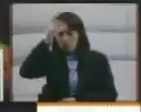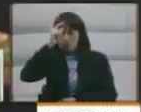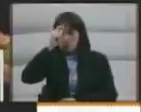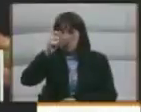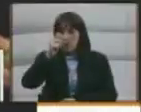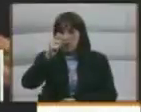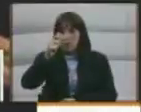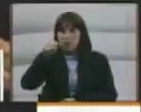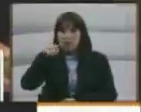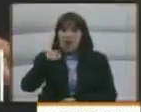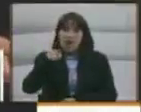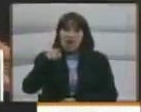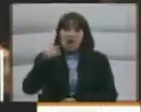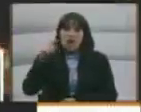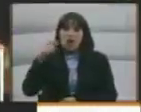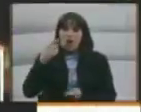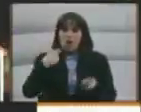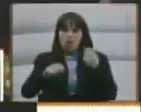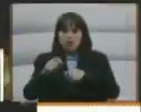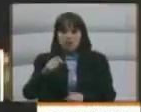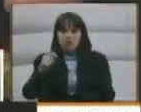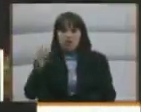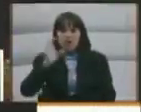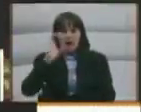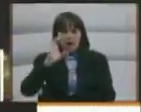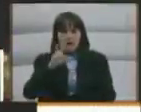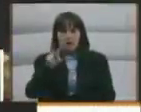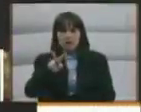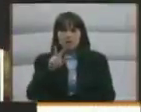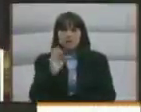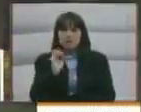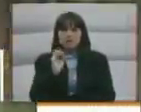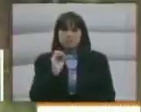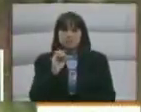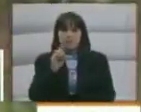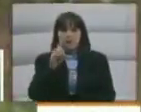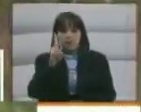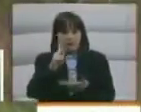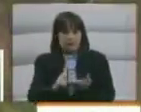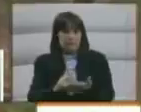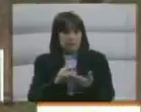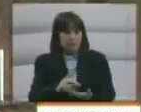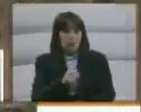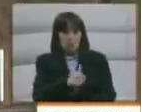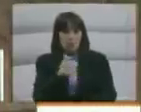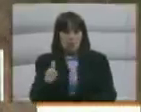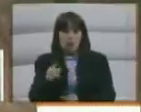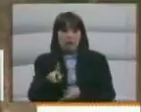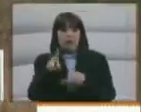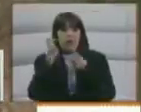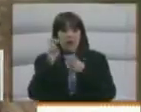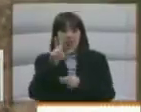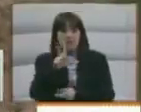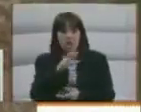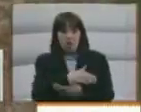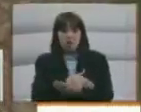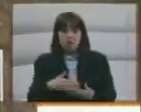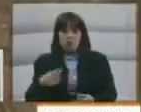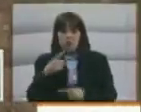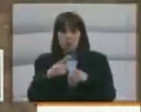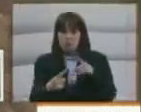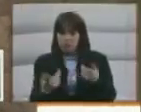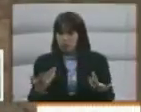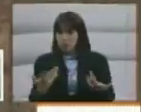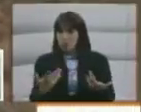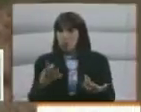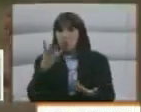en Caracas. Ok, estamos hablando de que él por cada kilo gana 3,5 millones. ¿Cuántos kilos